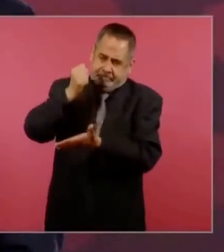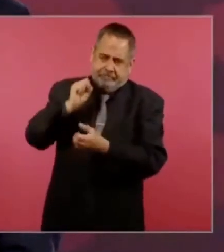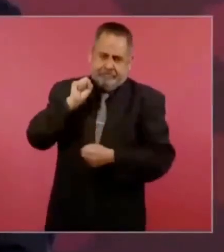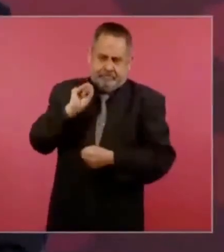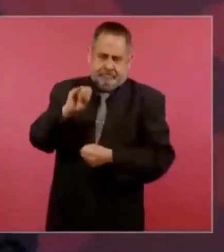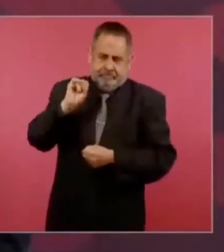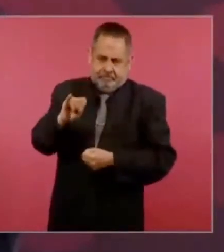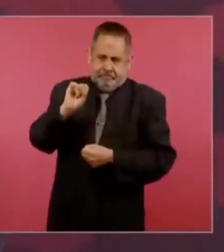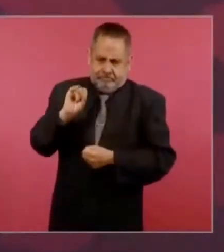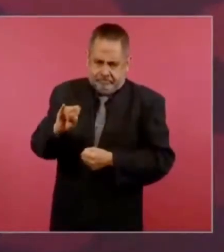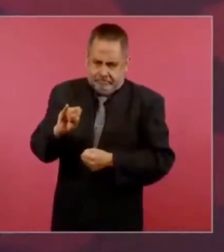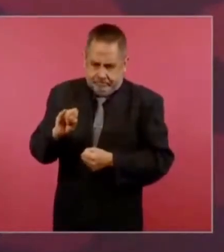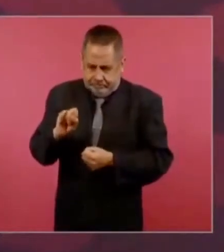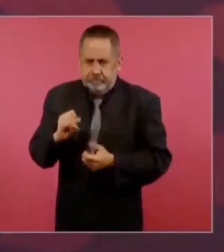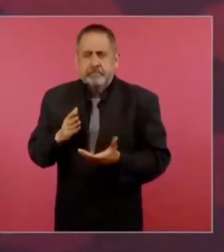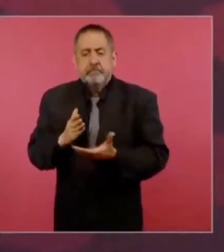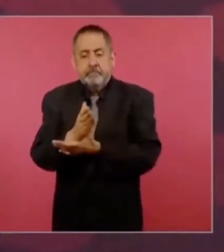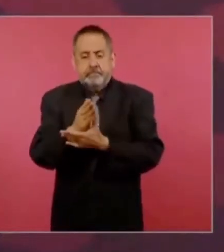Entonces,